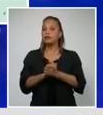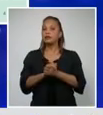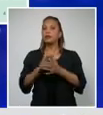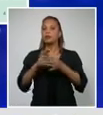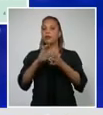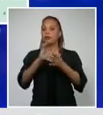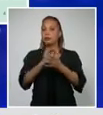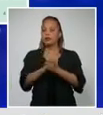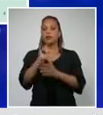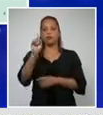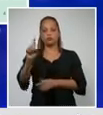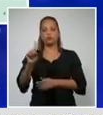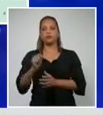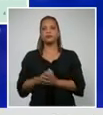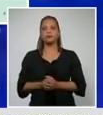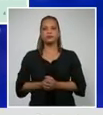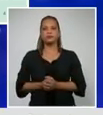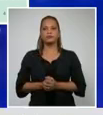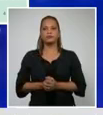autóctono ayer.